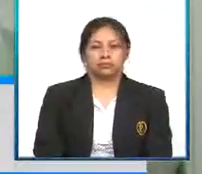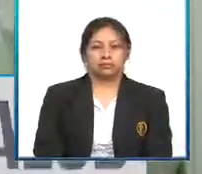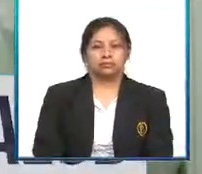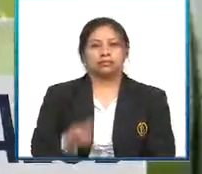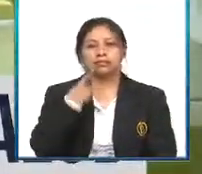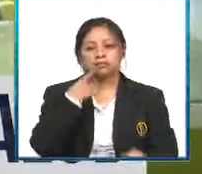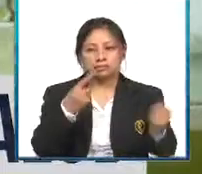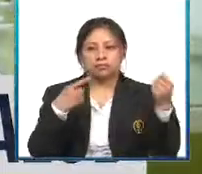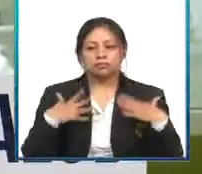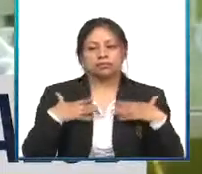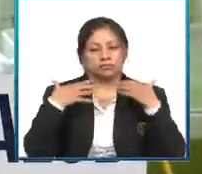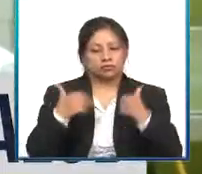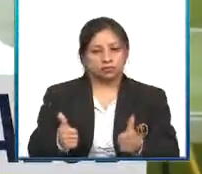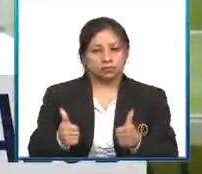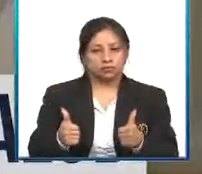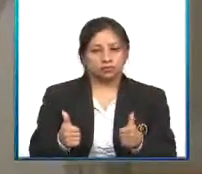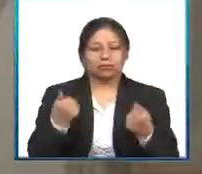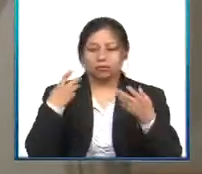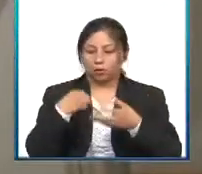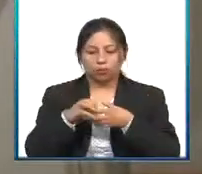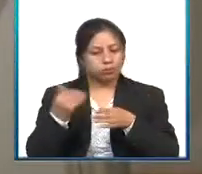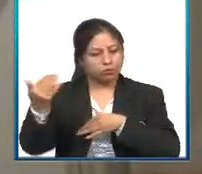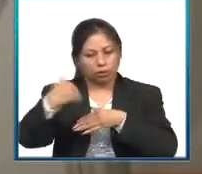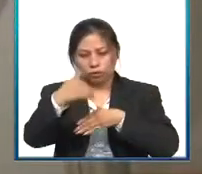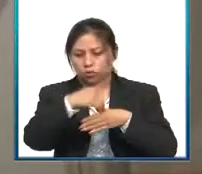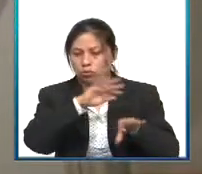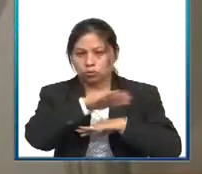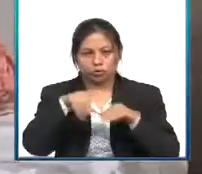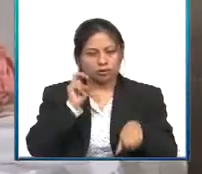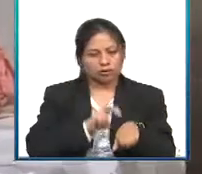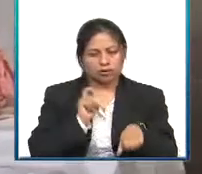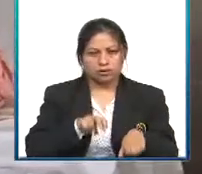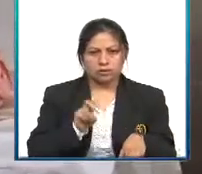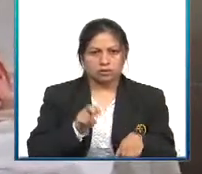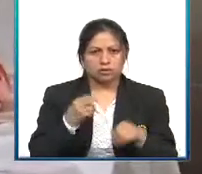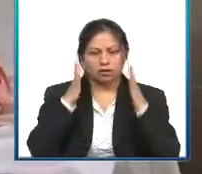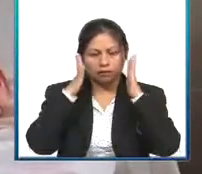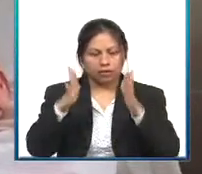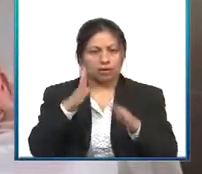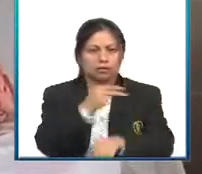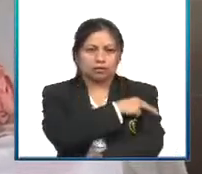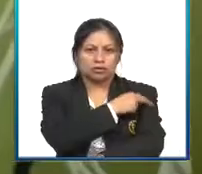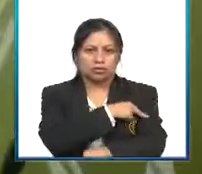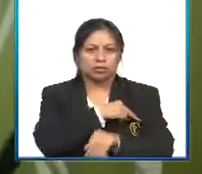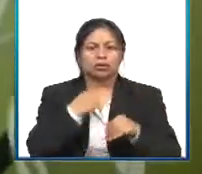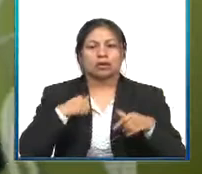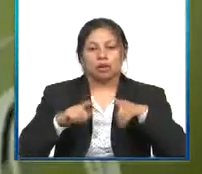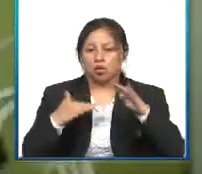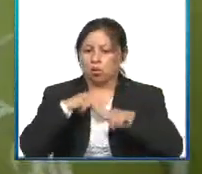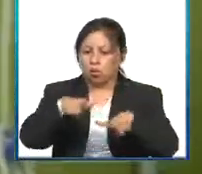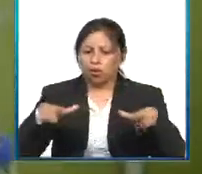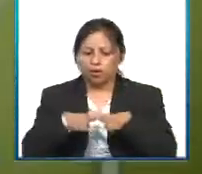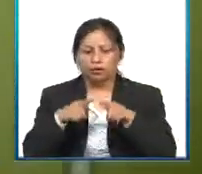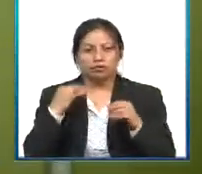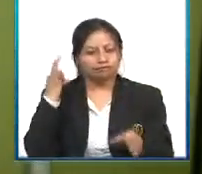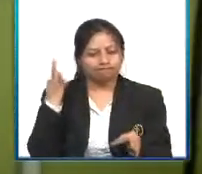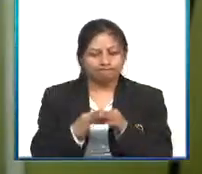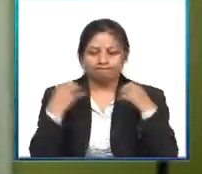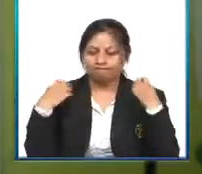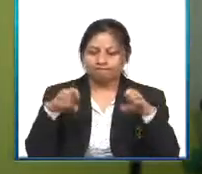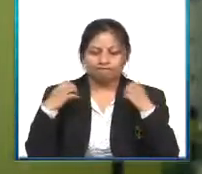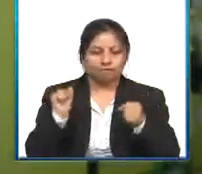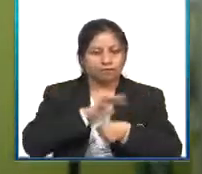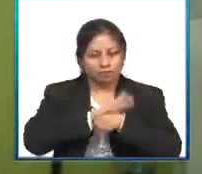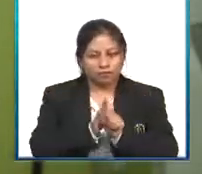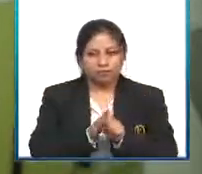Un sistema de salud fortalecido, equipado y con capacidades necesarias para brindar atención médica en todos los niveles es vital durante la emergencia